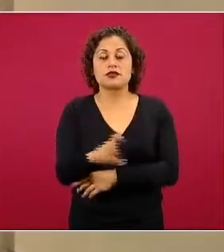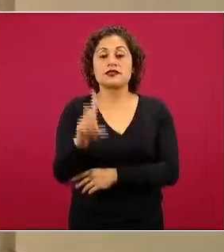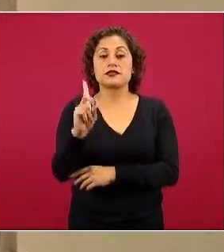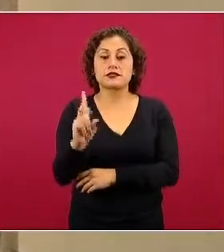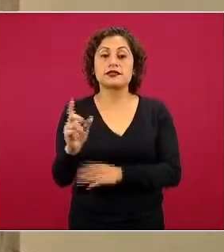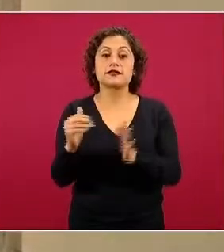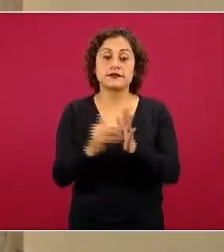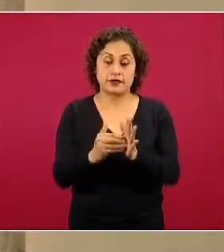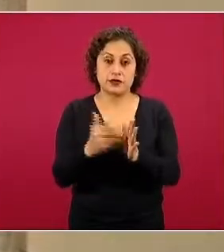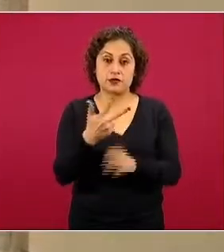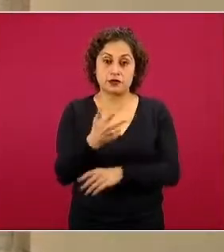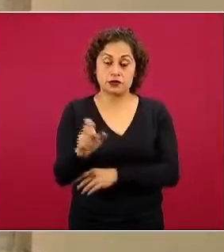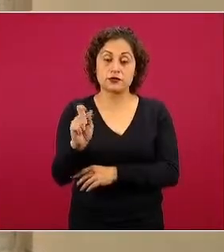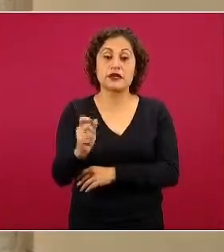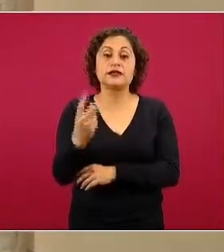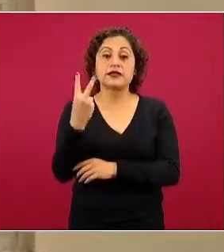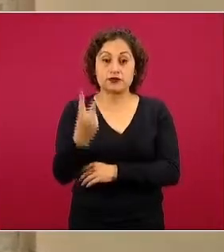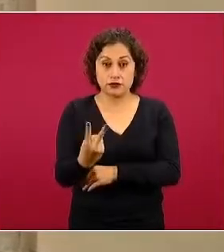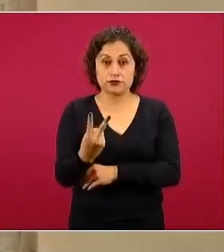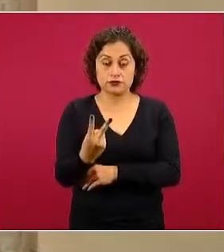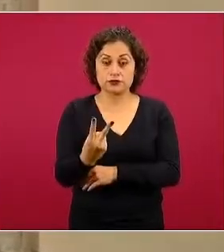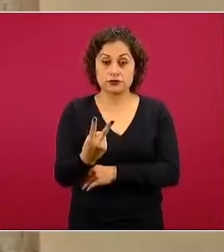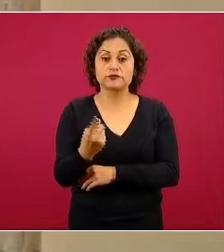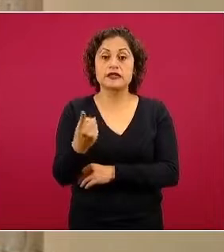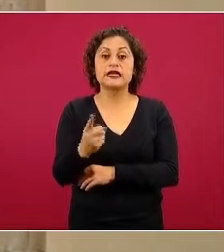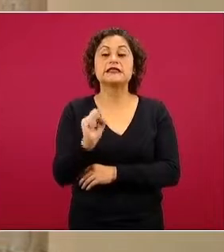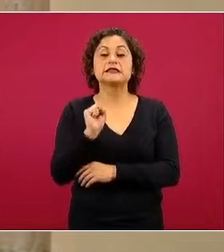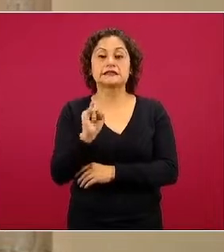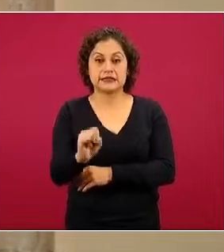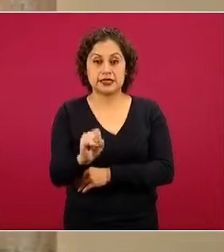1.230.822 y se han confirmado un total de